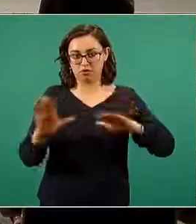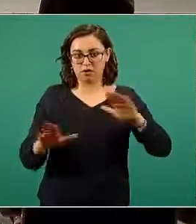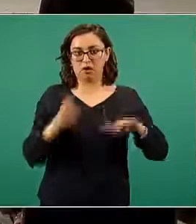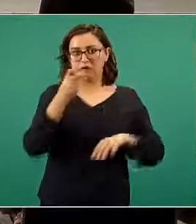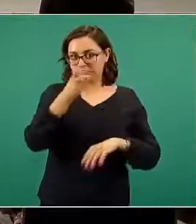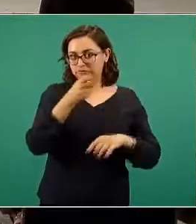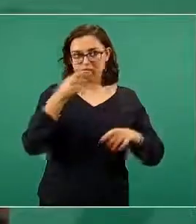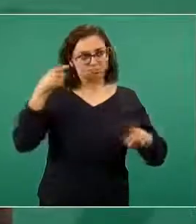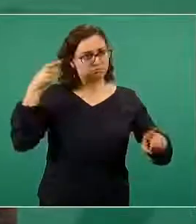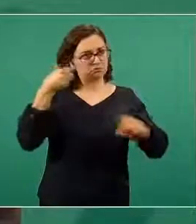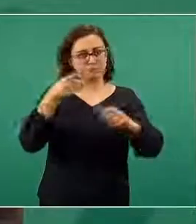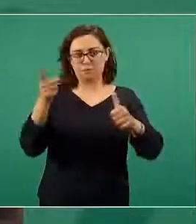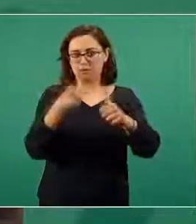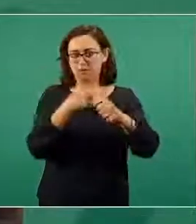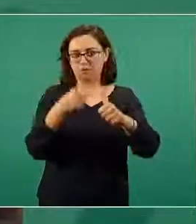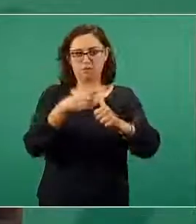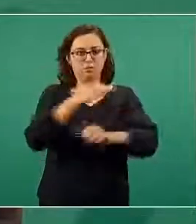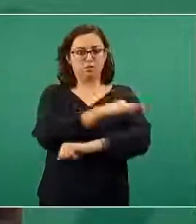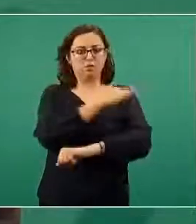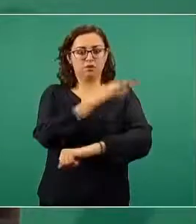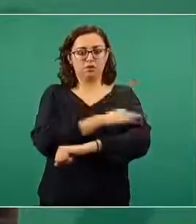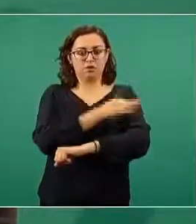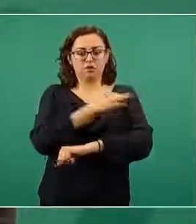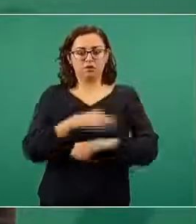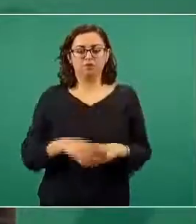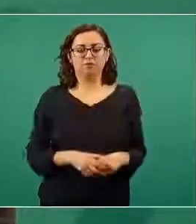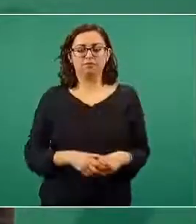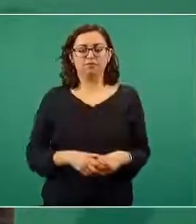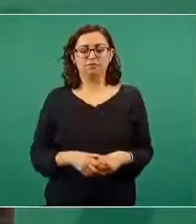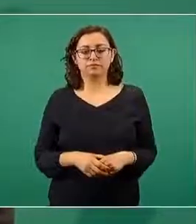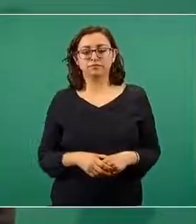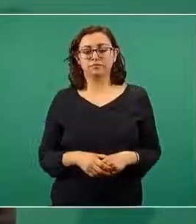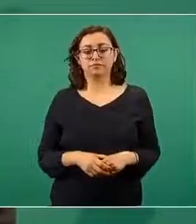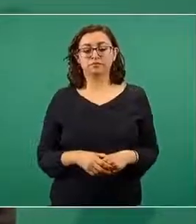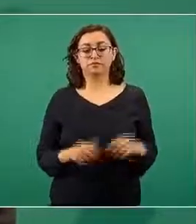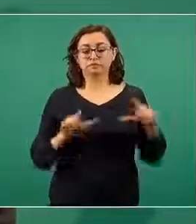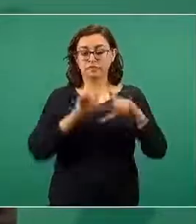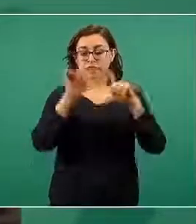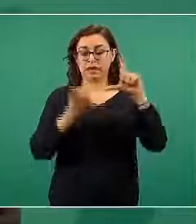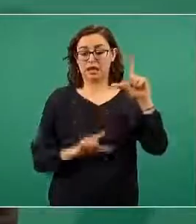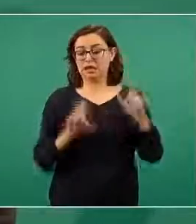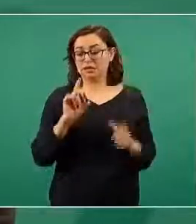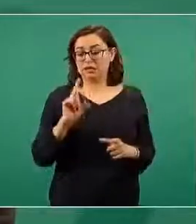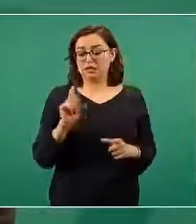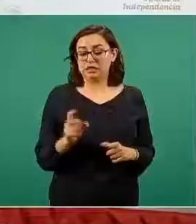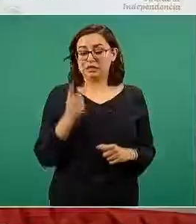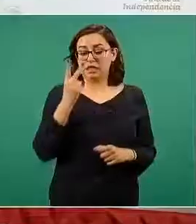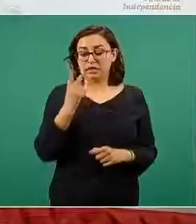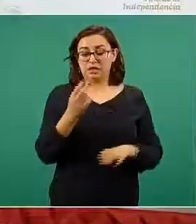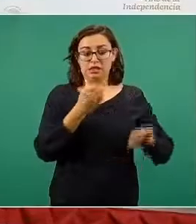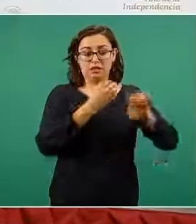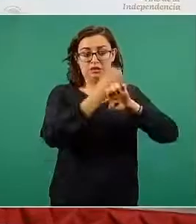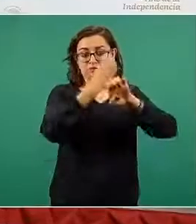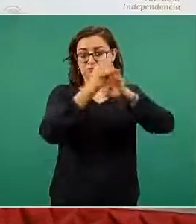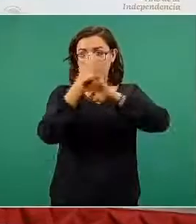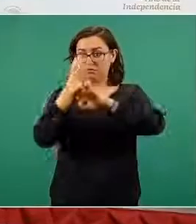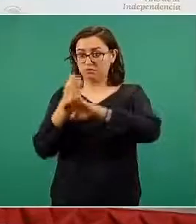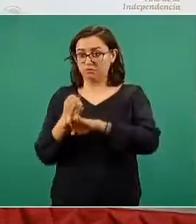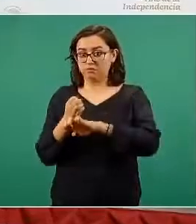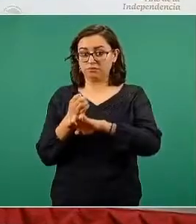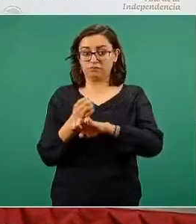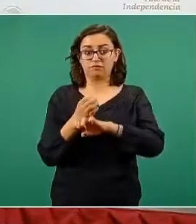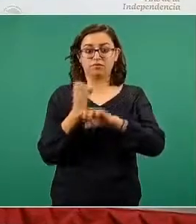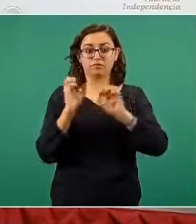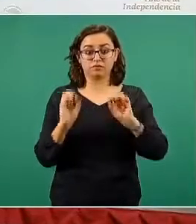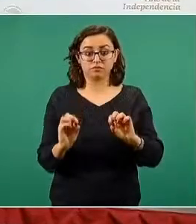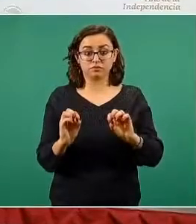saber que al menos un municipio de cada uno de los 32 o alcaldía, hablando de la Ciudad de México,